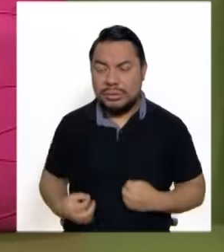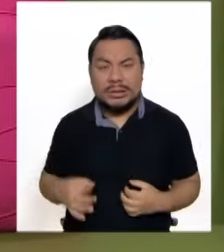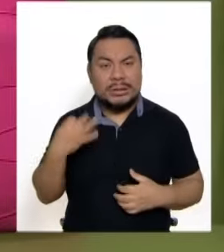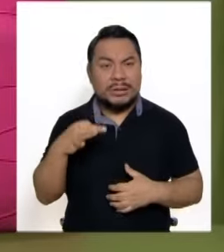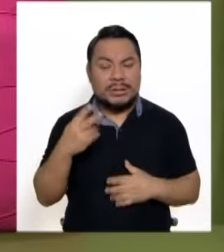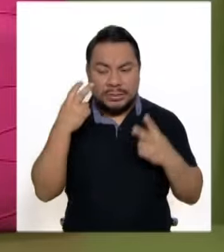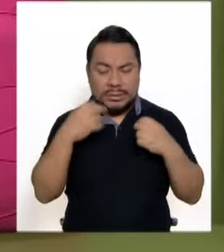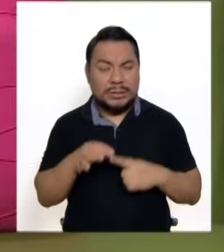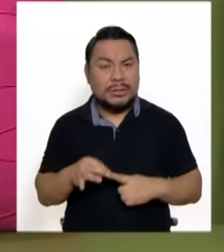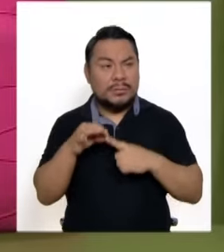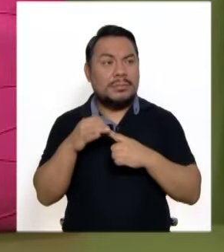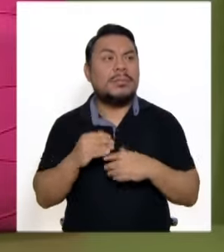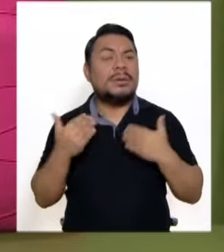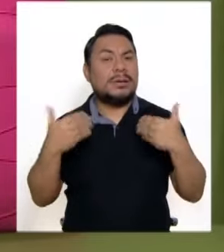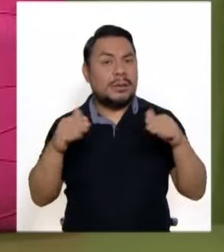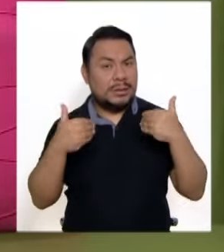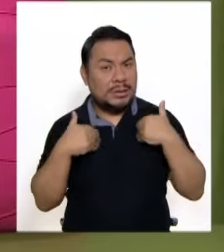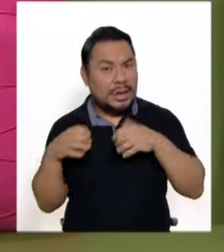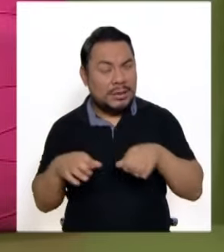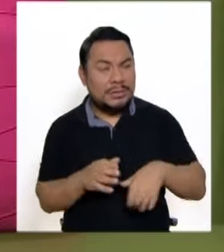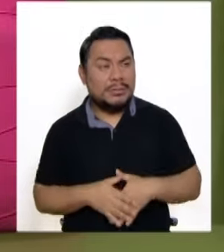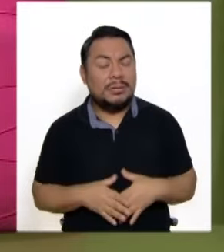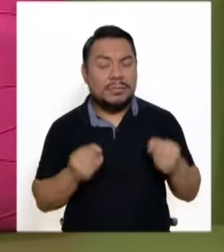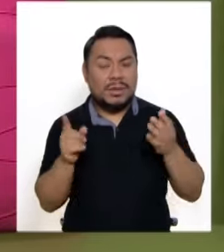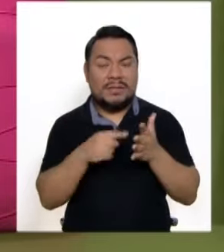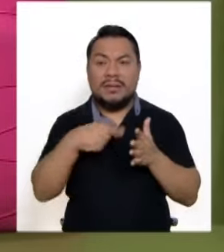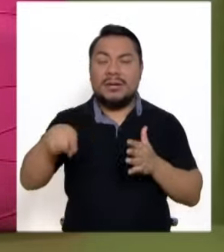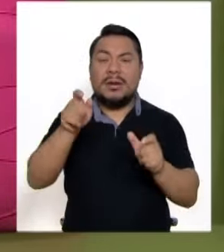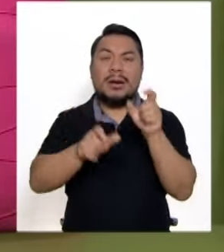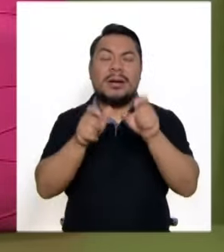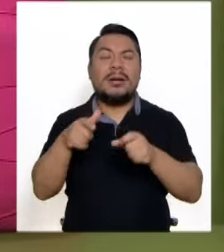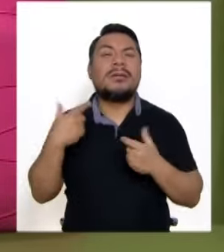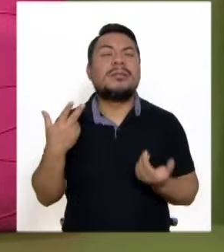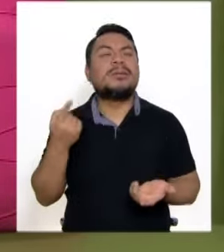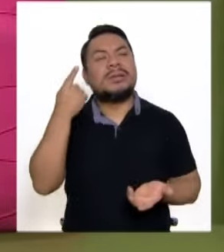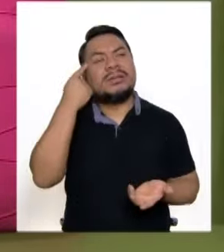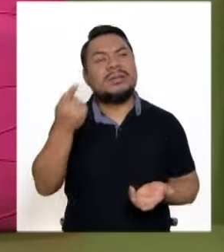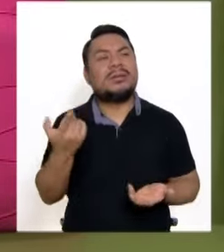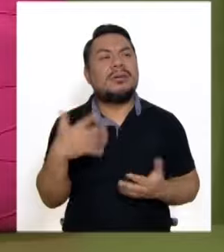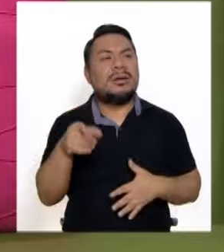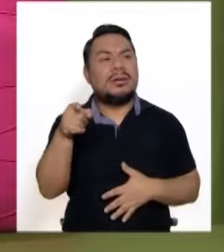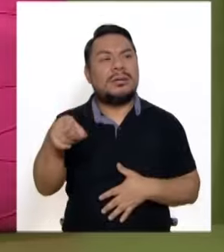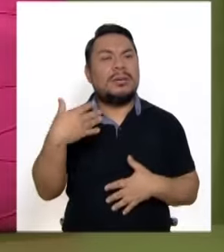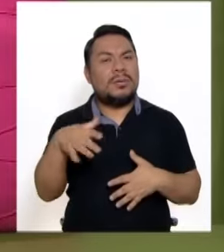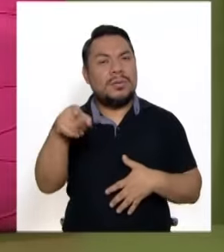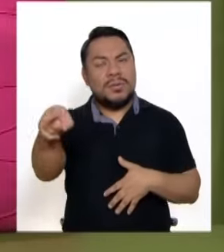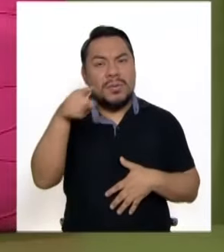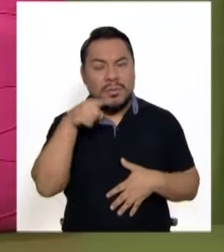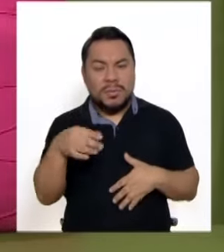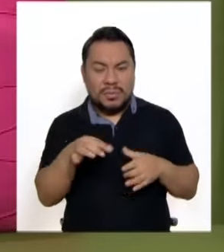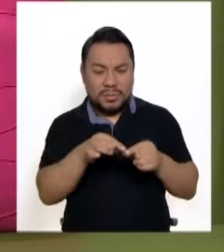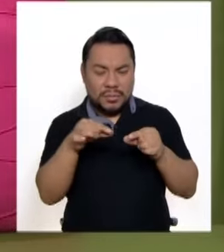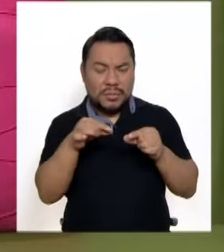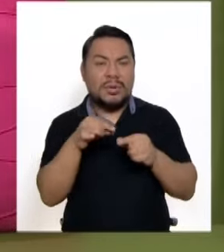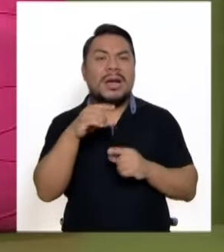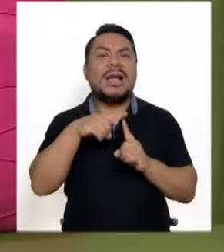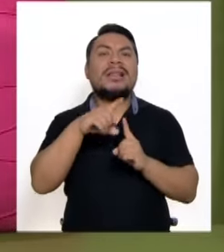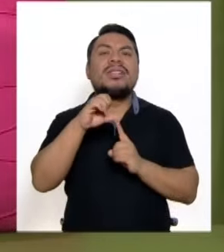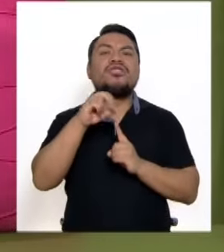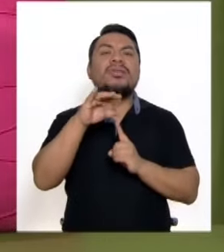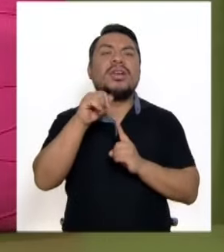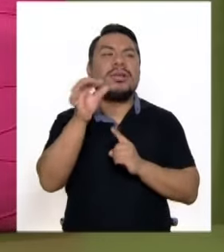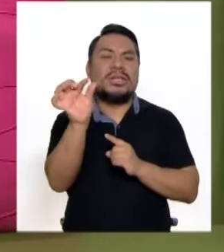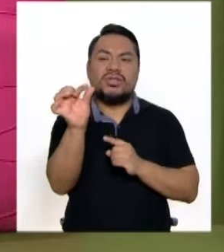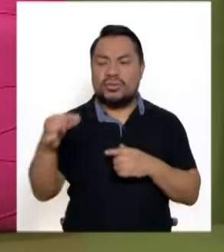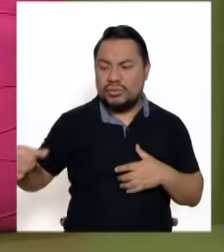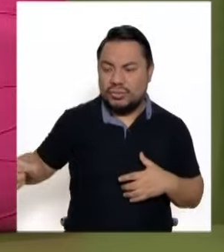un tratamiento especial, lo tenemos que hacer. Muchas veces la gente se pone de moda y, por ejemplo, dice, ah, salió mi chip de testosterona, me voy a poner mi chip. No,